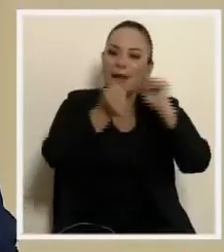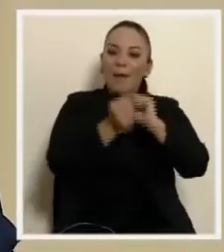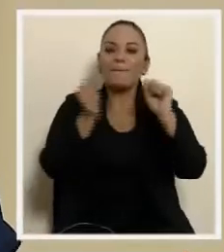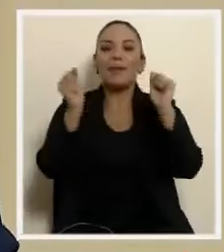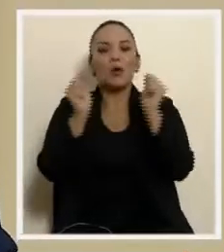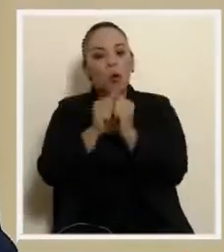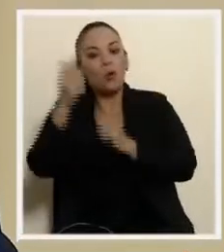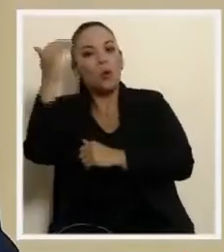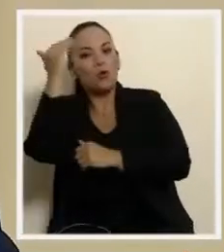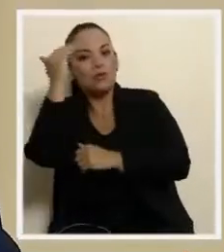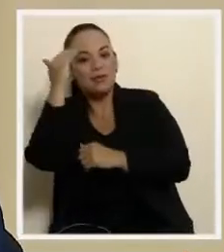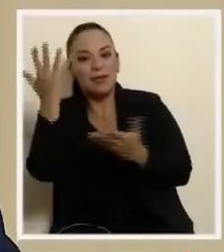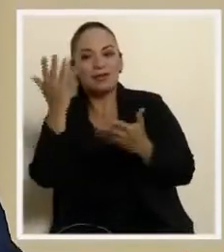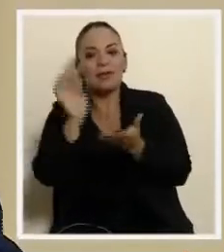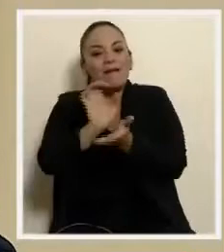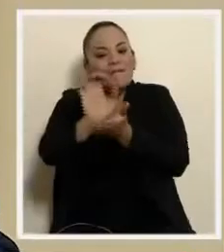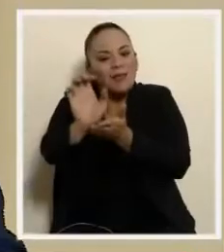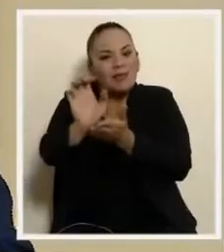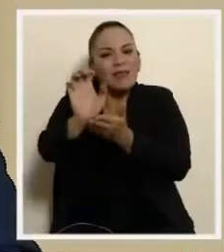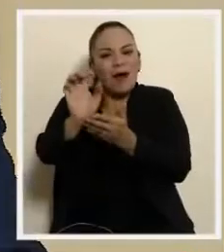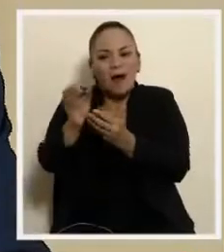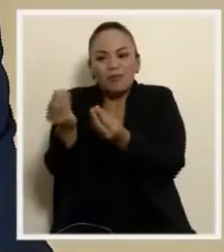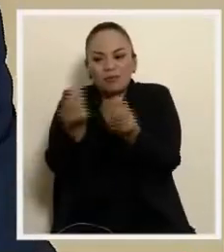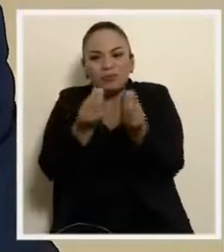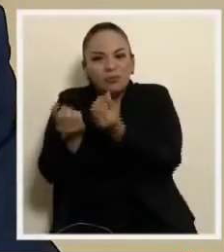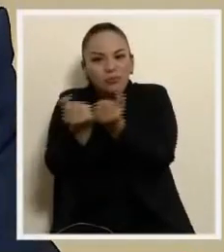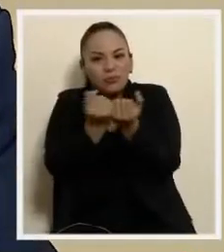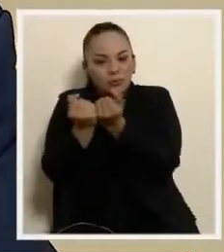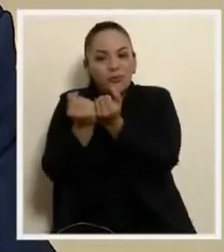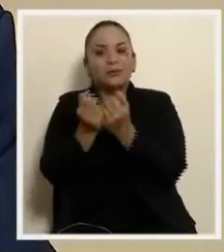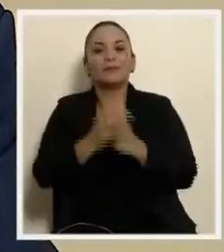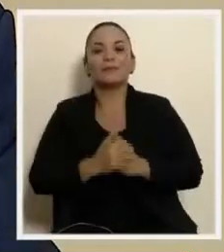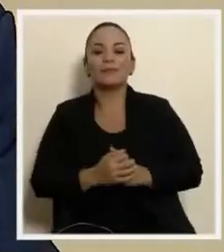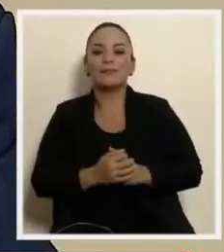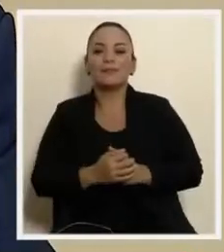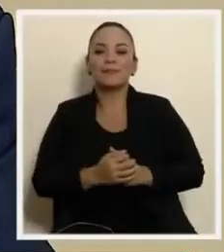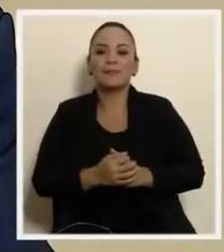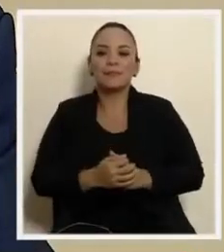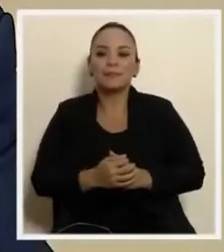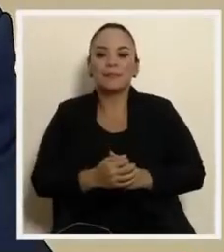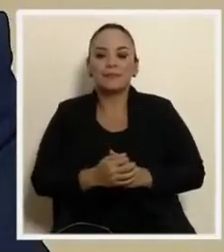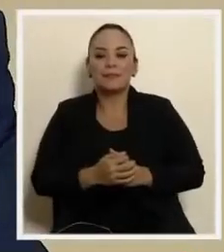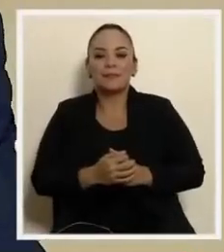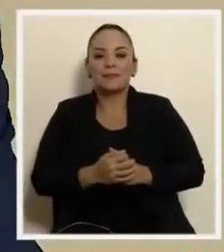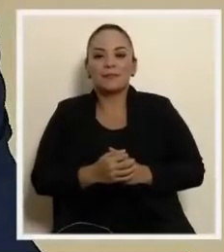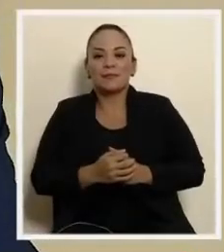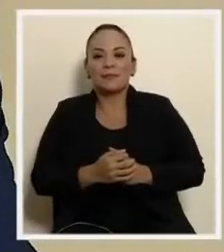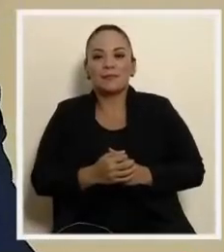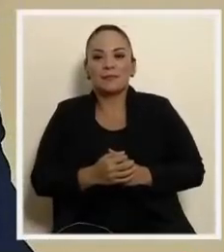con evitar aglomeraciones. En el caso de los